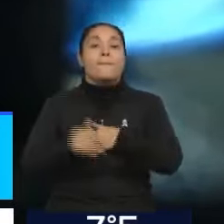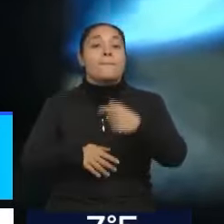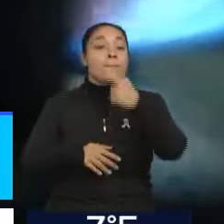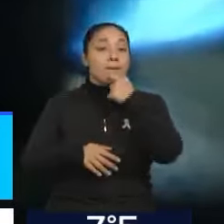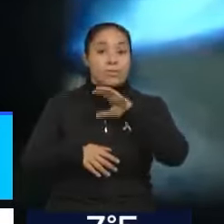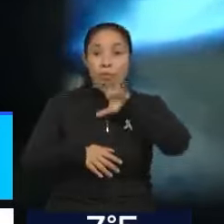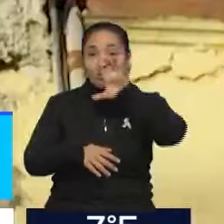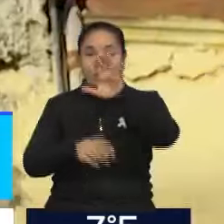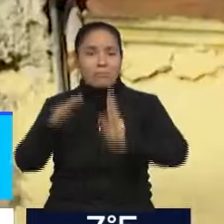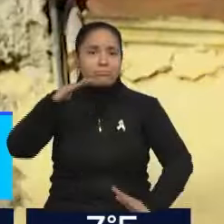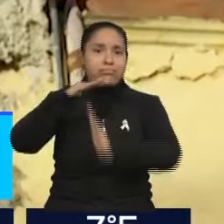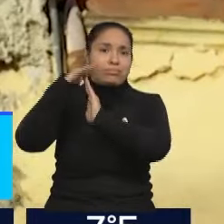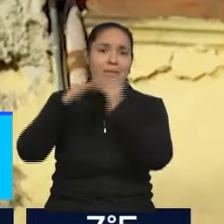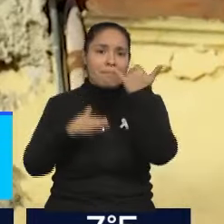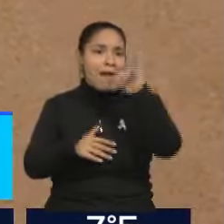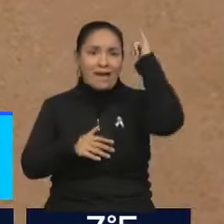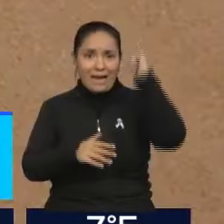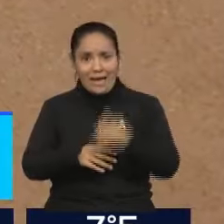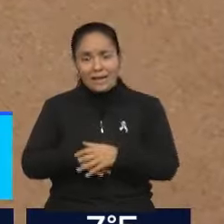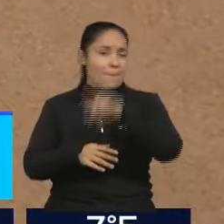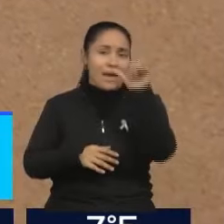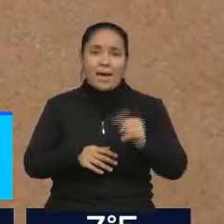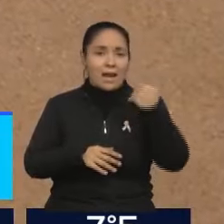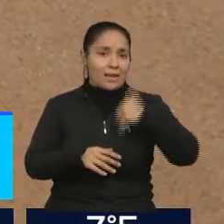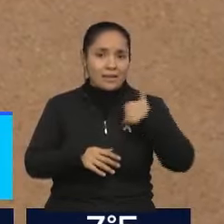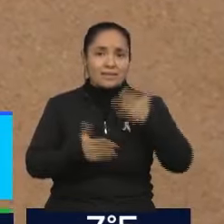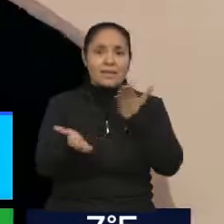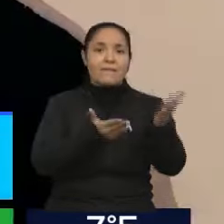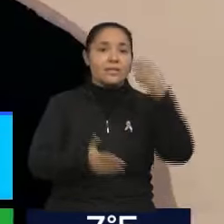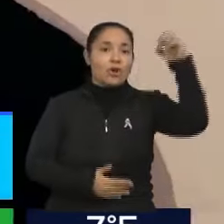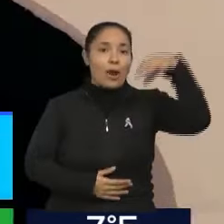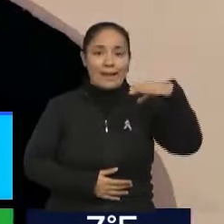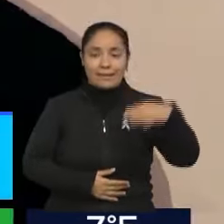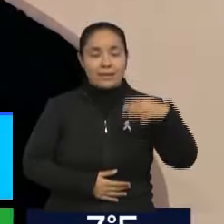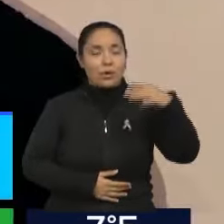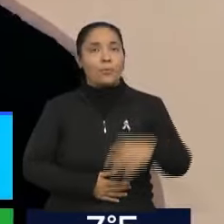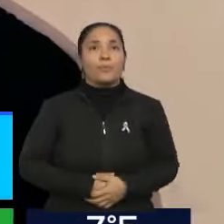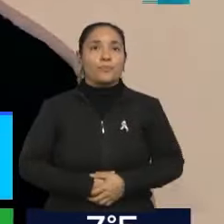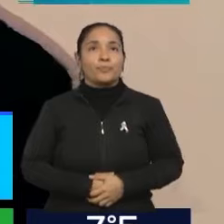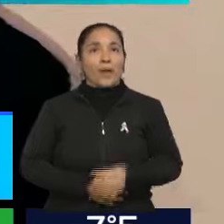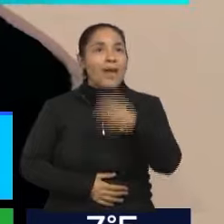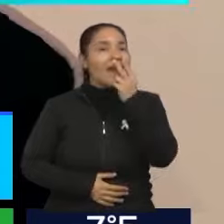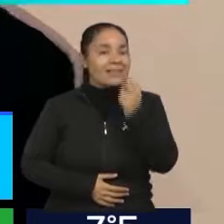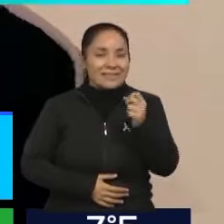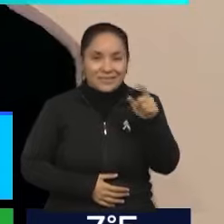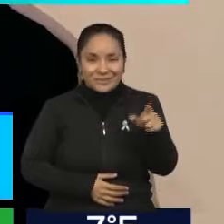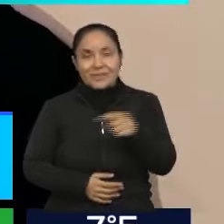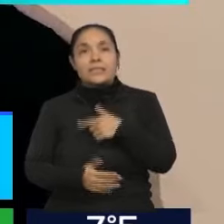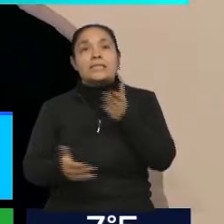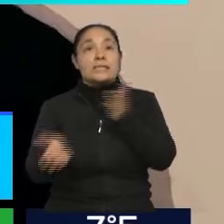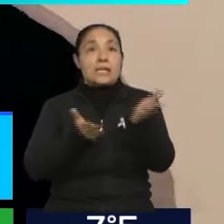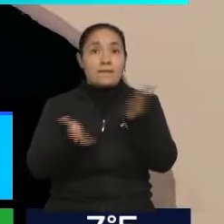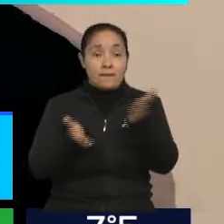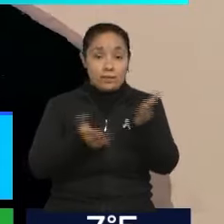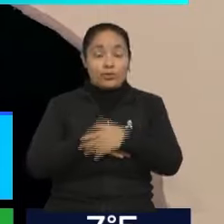uno de los puestos con la boleta más cara de toda Argentina en el servicio eléctrico. La tarifa tiene hoy un costo que pagan